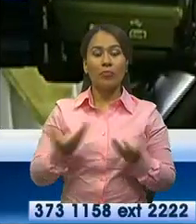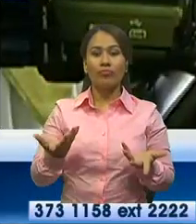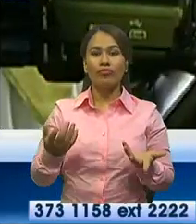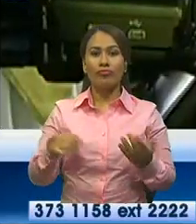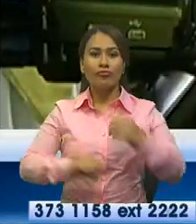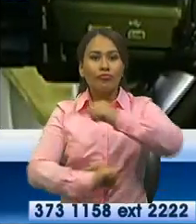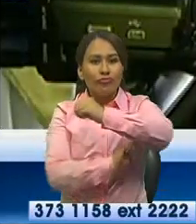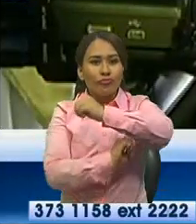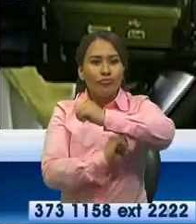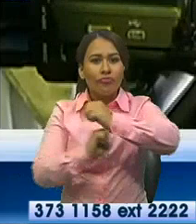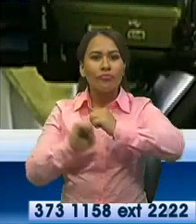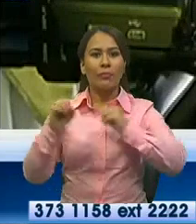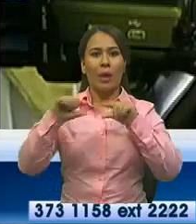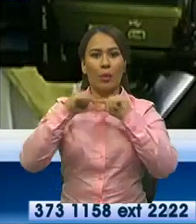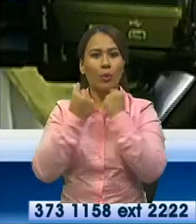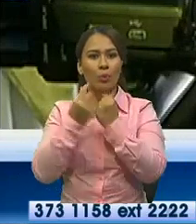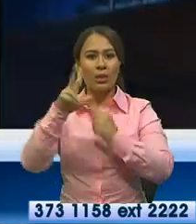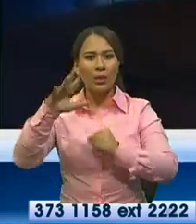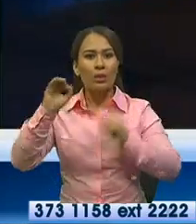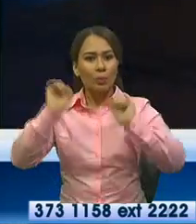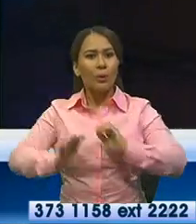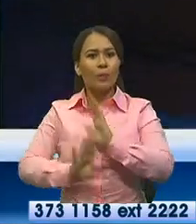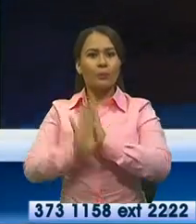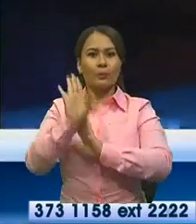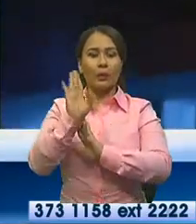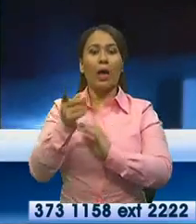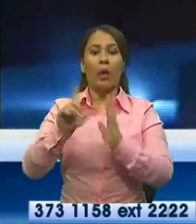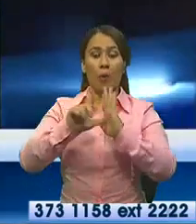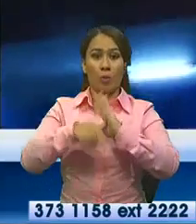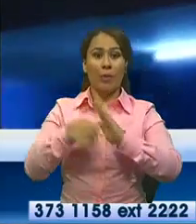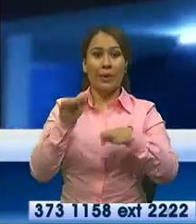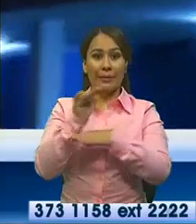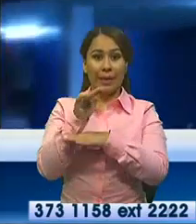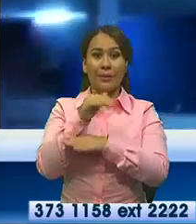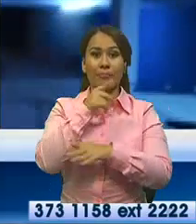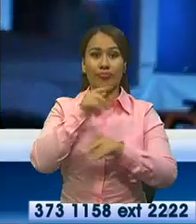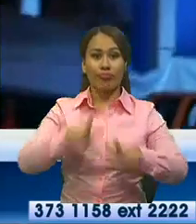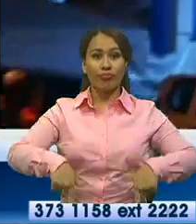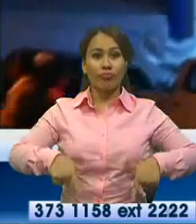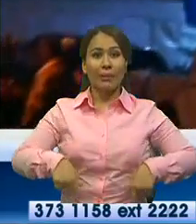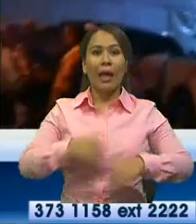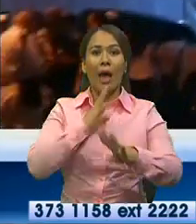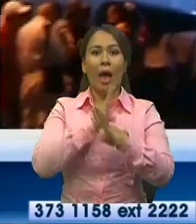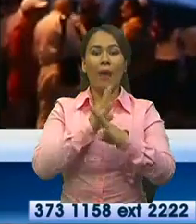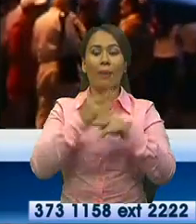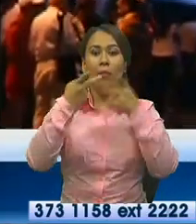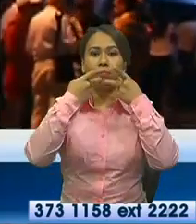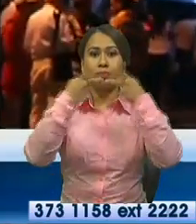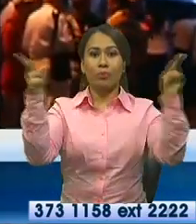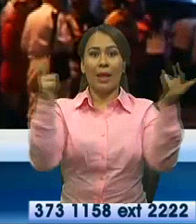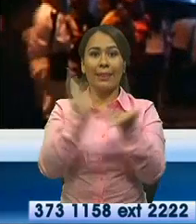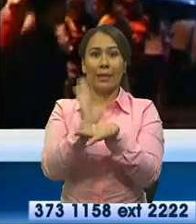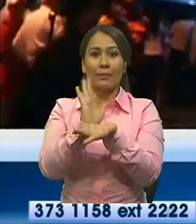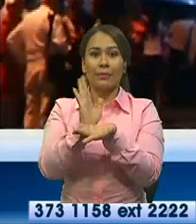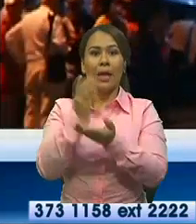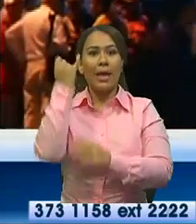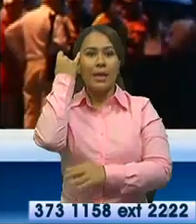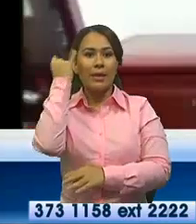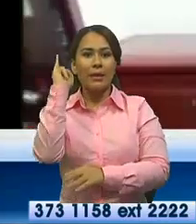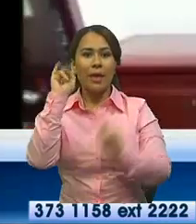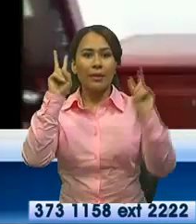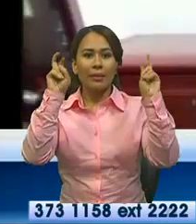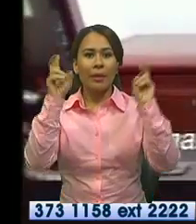del partido. Horas más tarde, el presidente Moreno anunció en cadena televisiva el lanzamiento de la